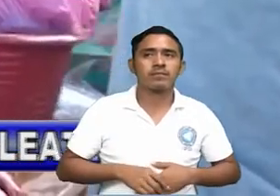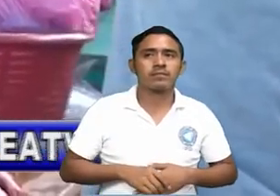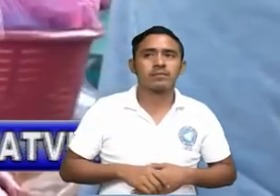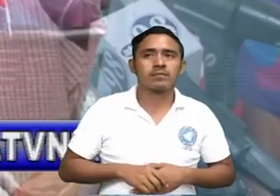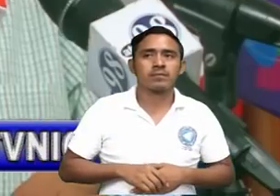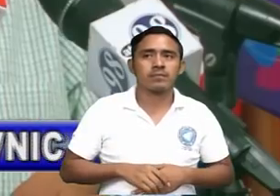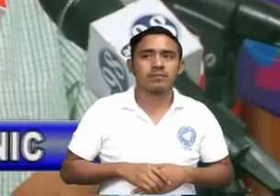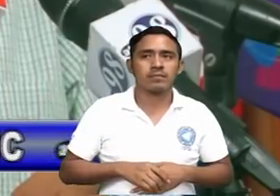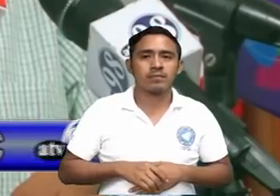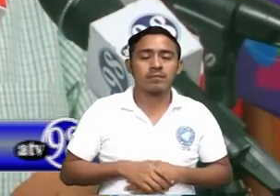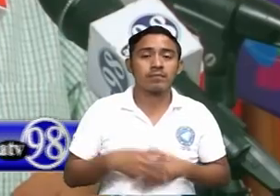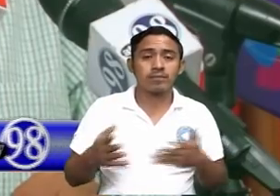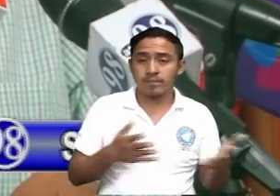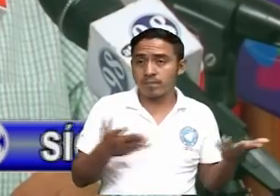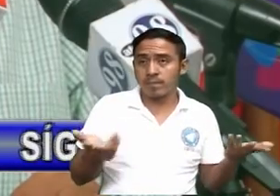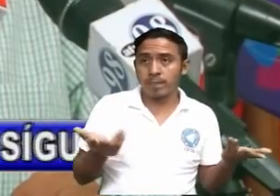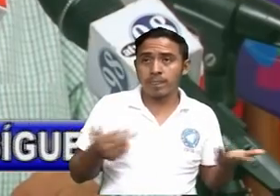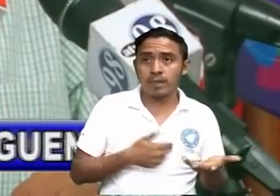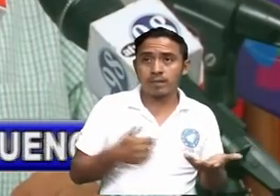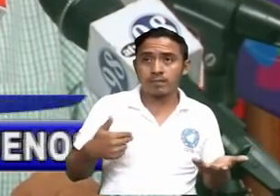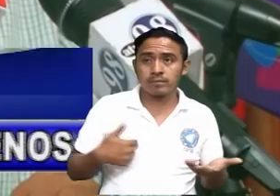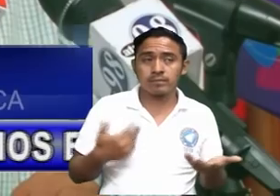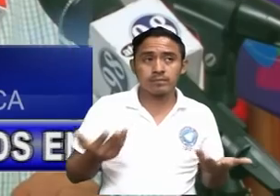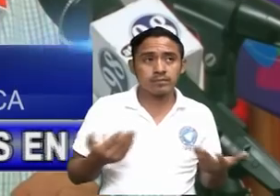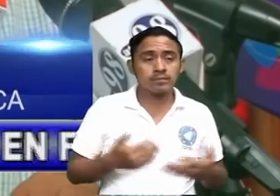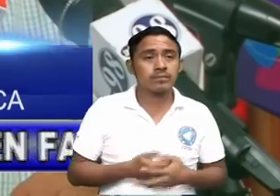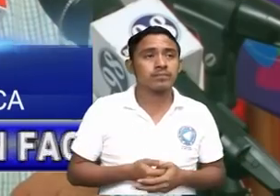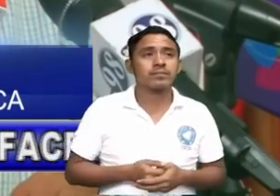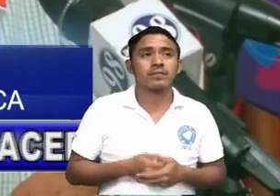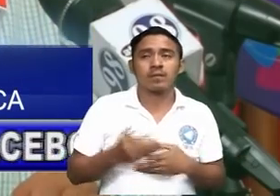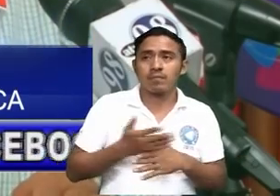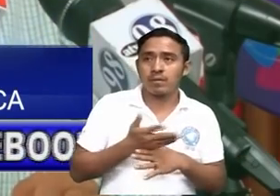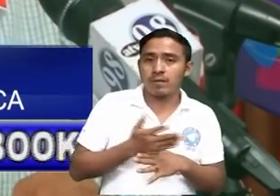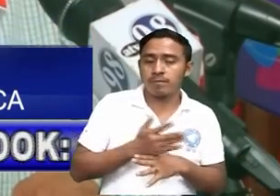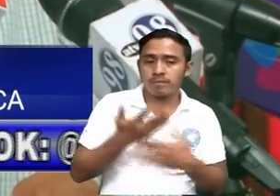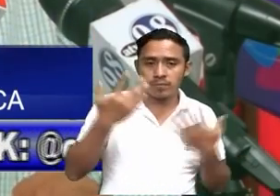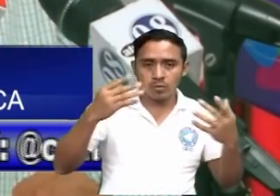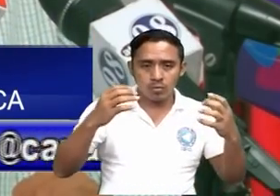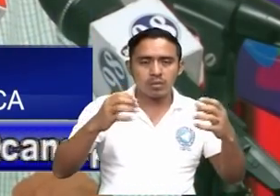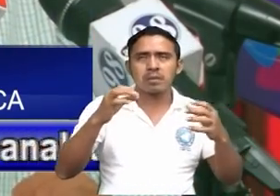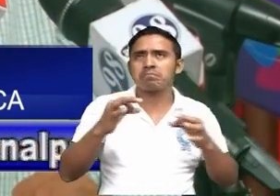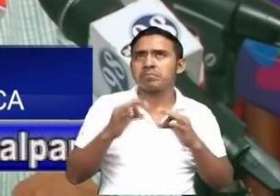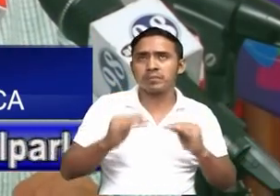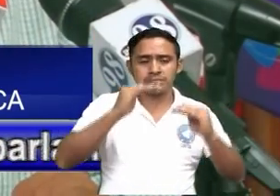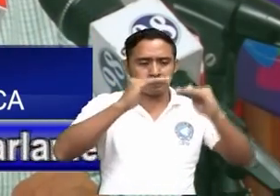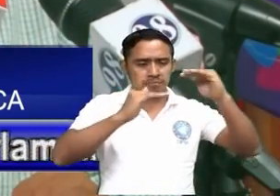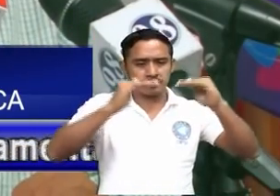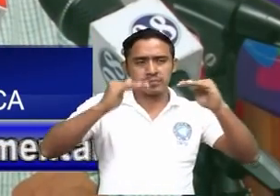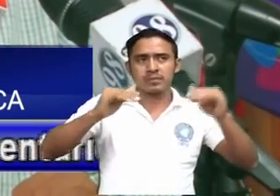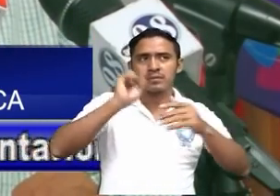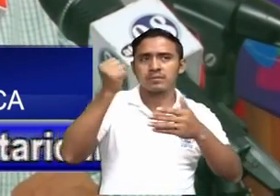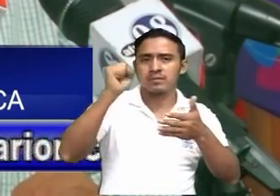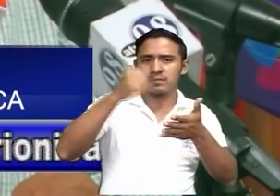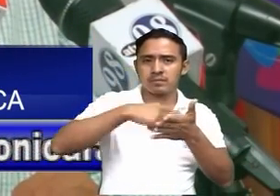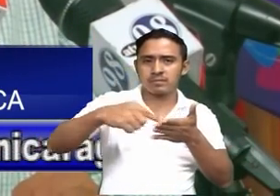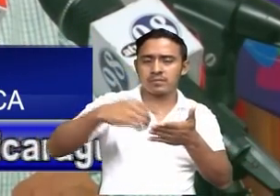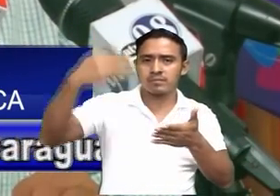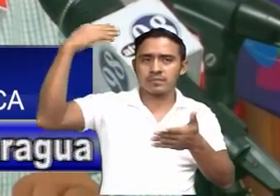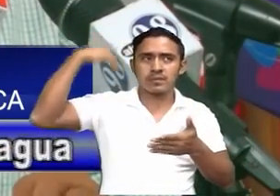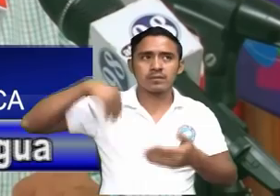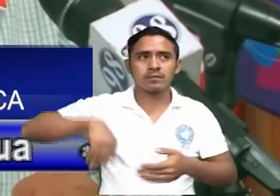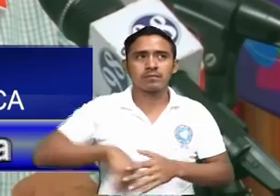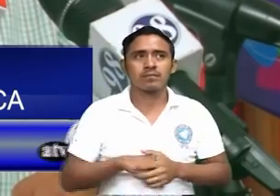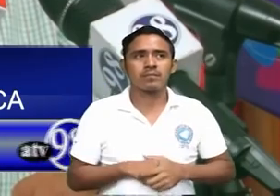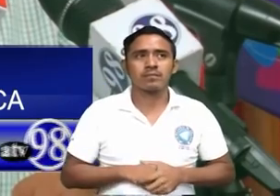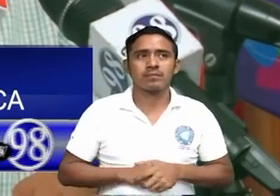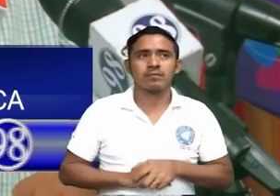En Managua el abastecimiento y la variedad de productos se mantiene de los mismos niveles que la semana anterior. En el mercado